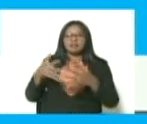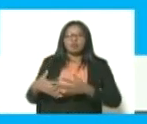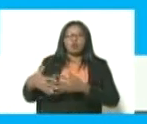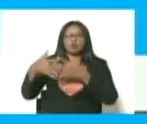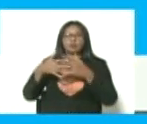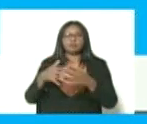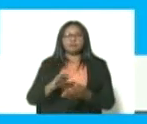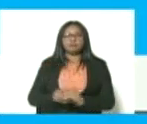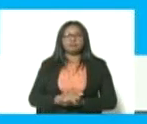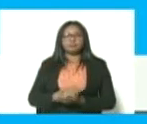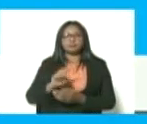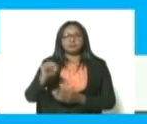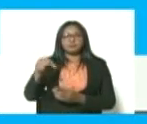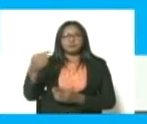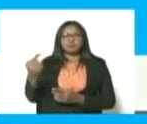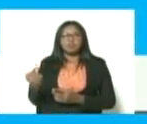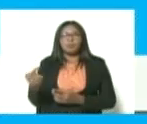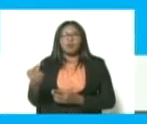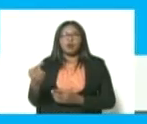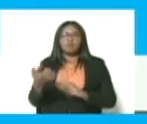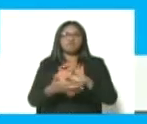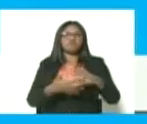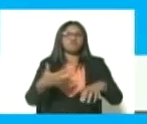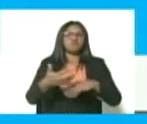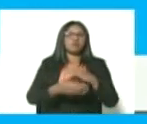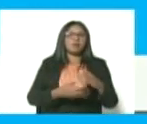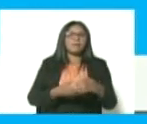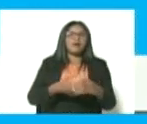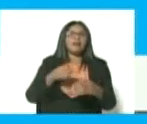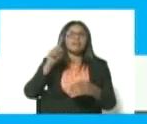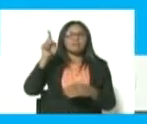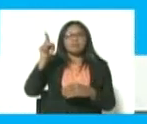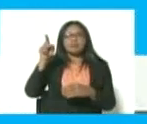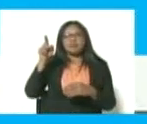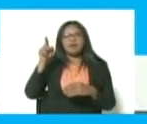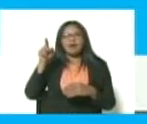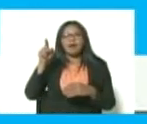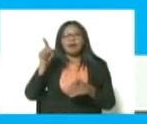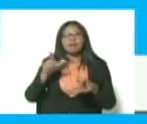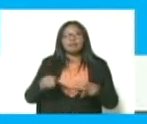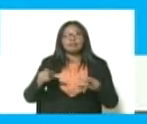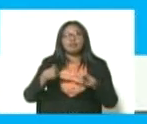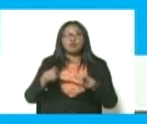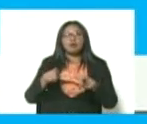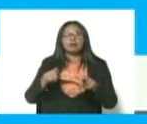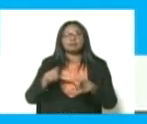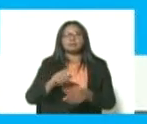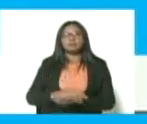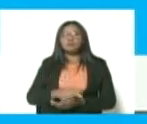Y luego el asalto al Capitolio. Nadie en el mundo, mira, ¿cómo es que te llamas tú?